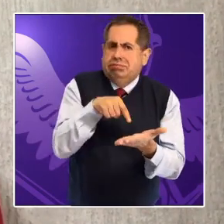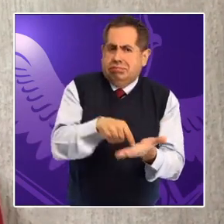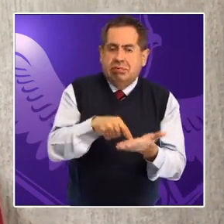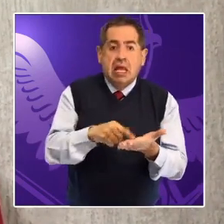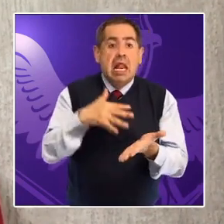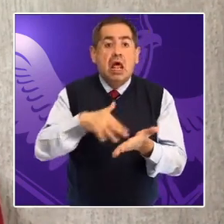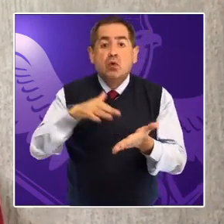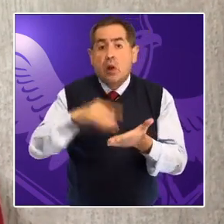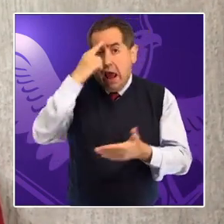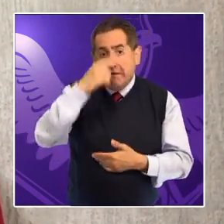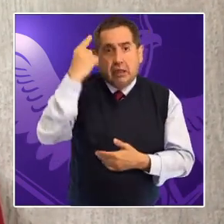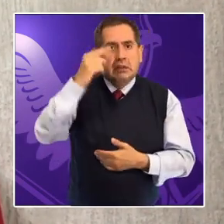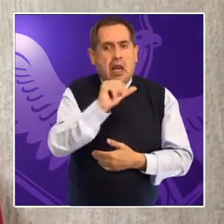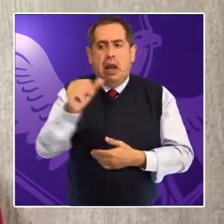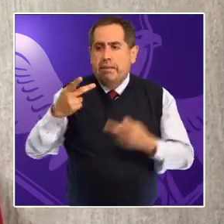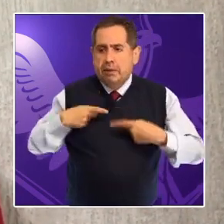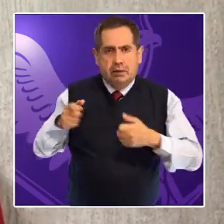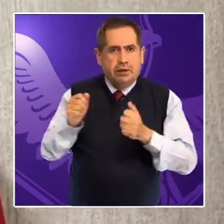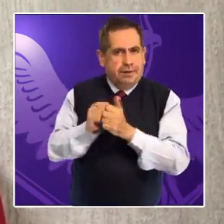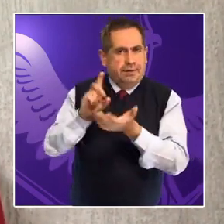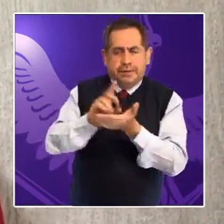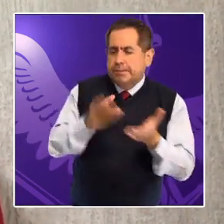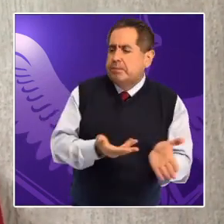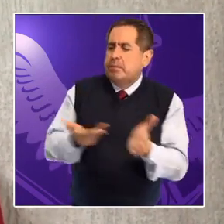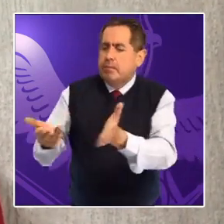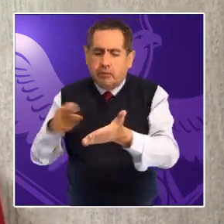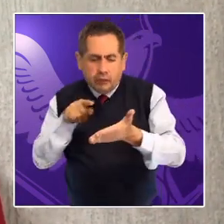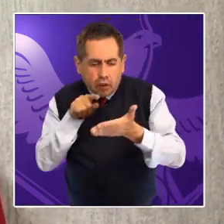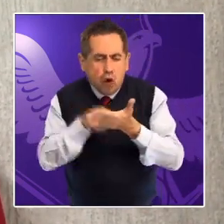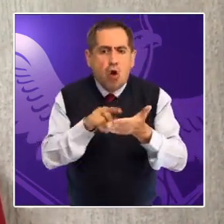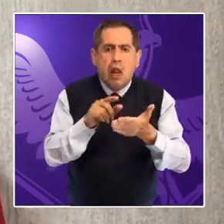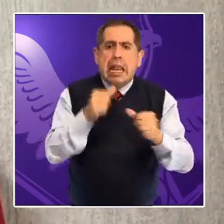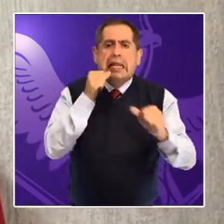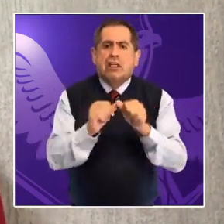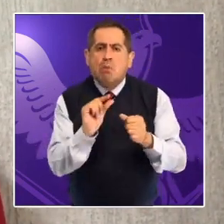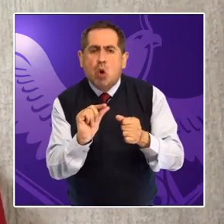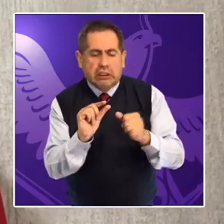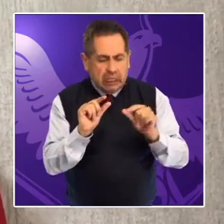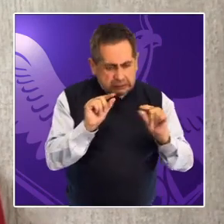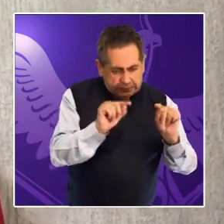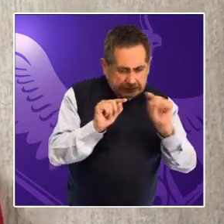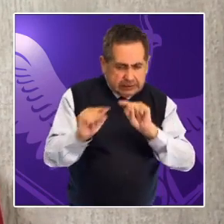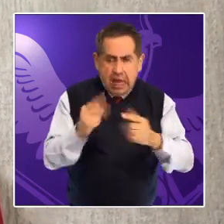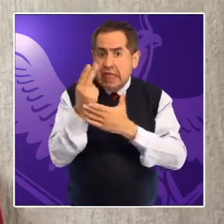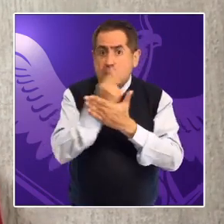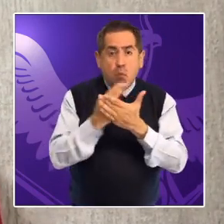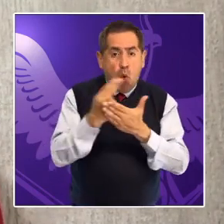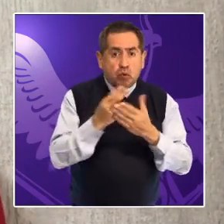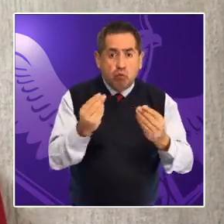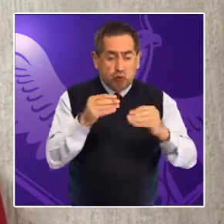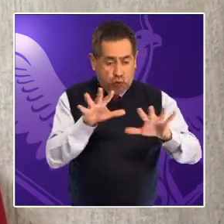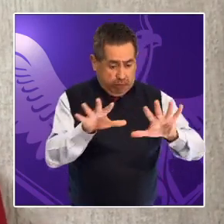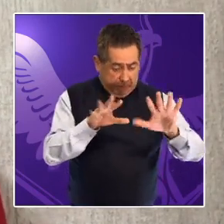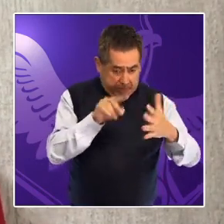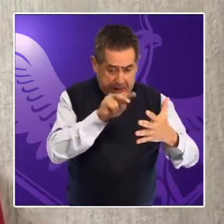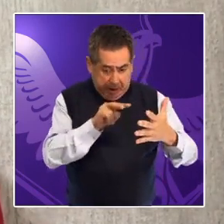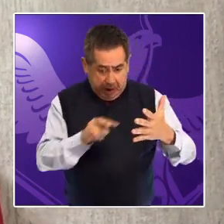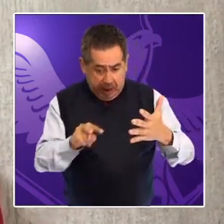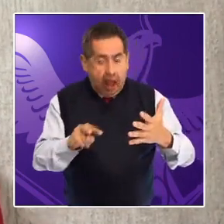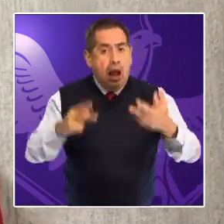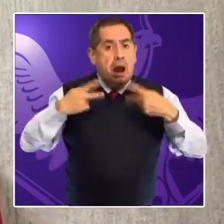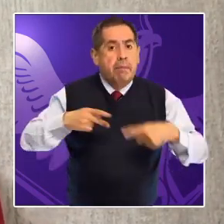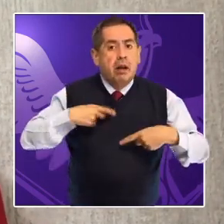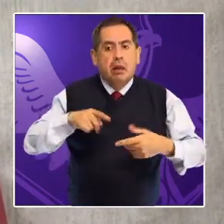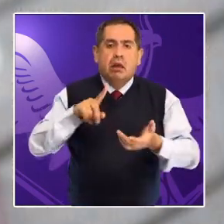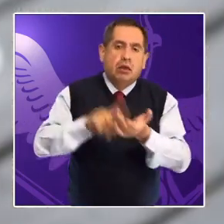lectura fácil para personas con discapacidad consiste en tener pocas letras, muchos dibujos, y sirve para toda la población en